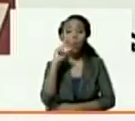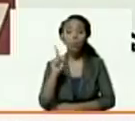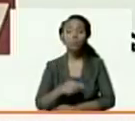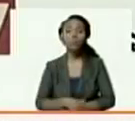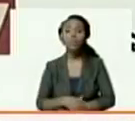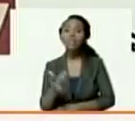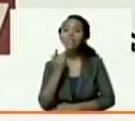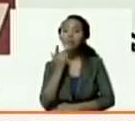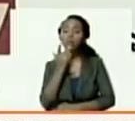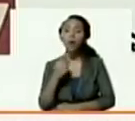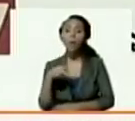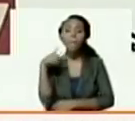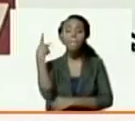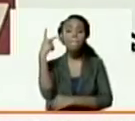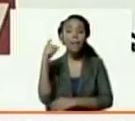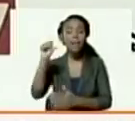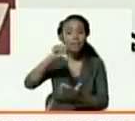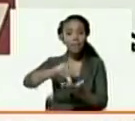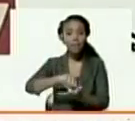Parque Central,